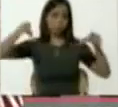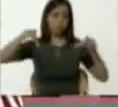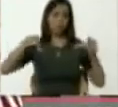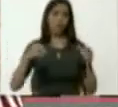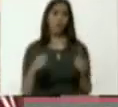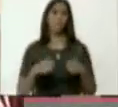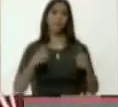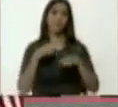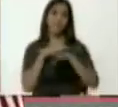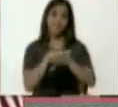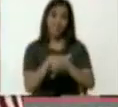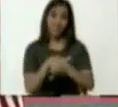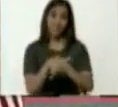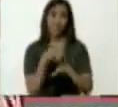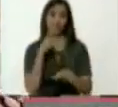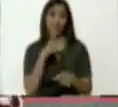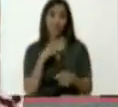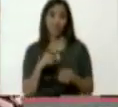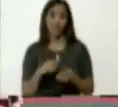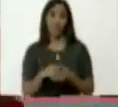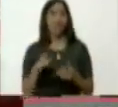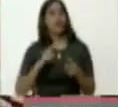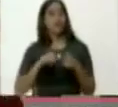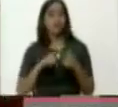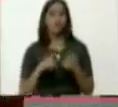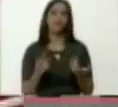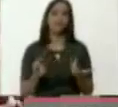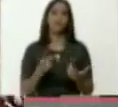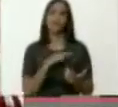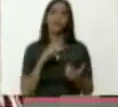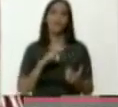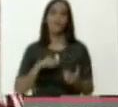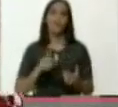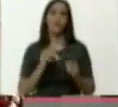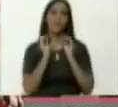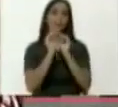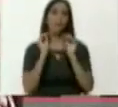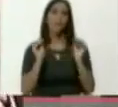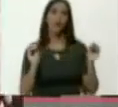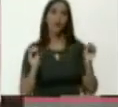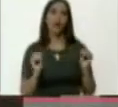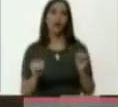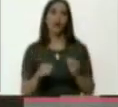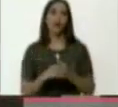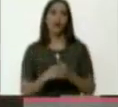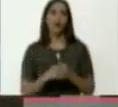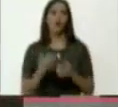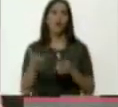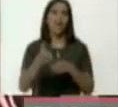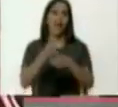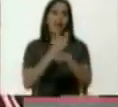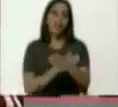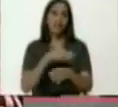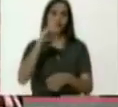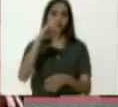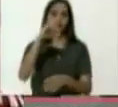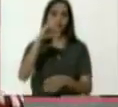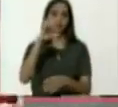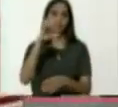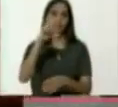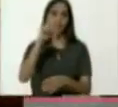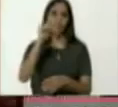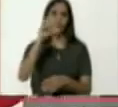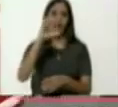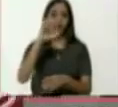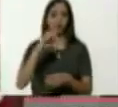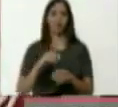integración política, pues obviamente nosotros no podemos convocar a lo que existía antes, un CELAP. ¿Ah?